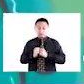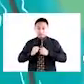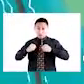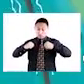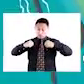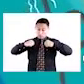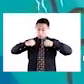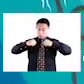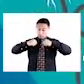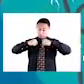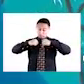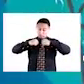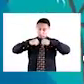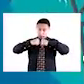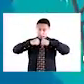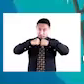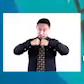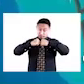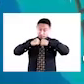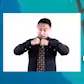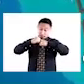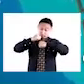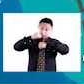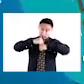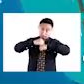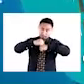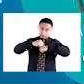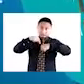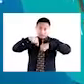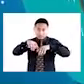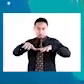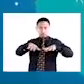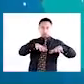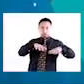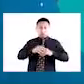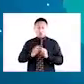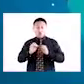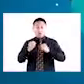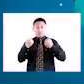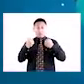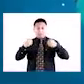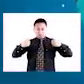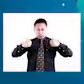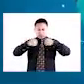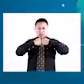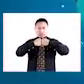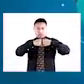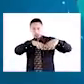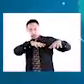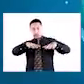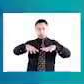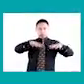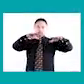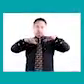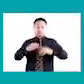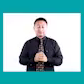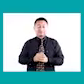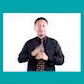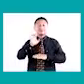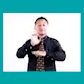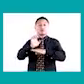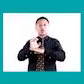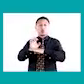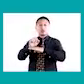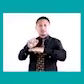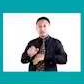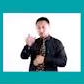despacio. Cuando una placa choca o se mueve sobre otra, se producen los sismos. Si el choque es muy fuerte, se puede producir un terremoto. Ecuador se